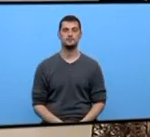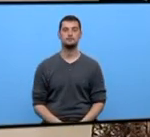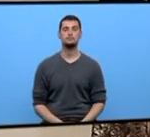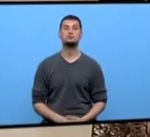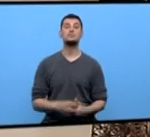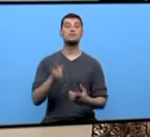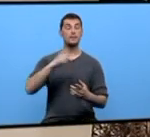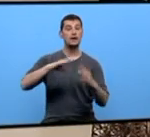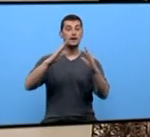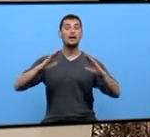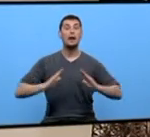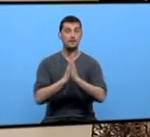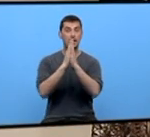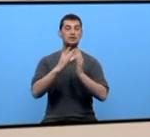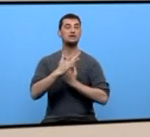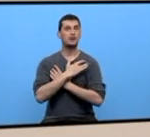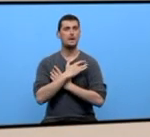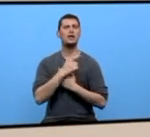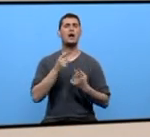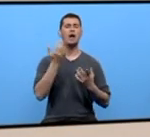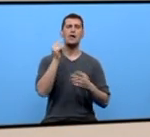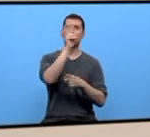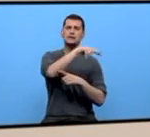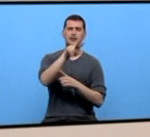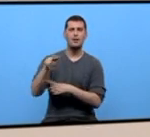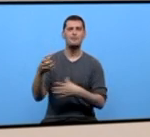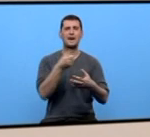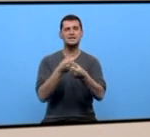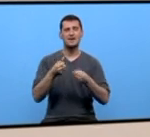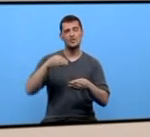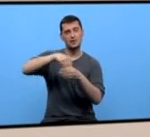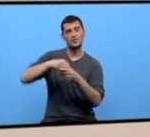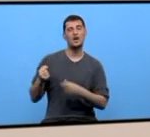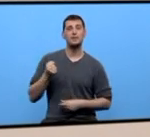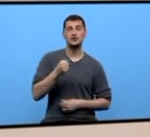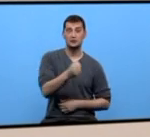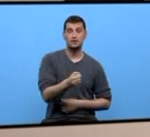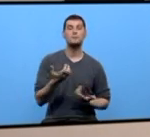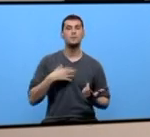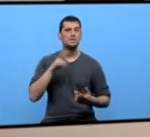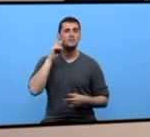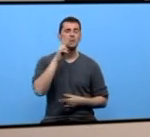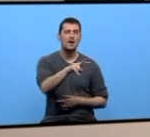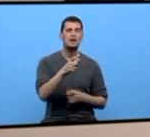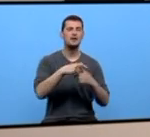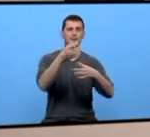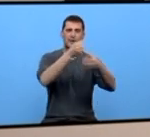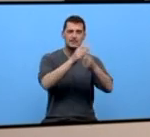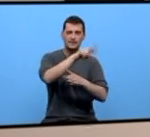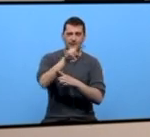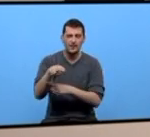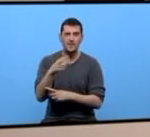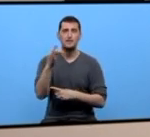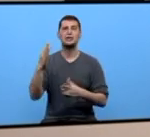A Capela de Santa María acolle a exposición Palillando no Camiño. A mostra ofrecerá demostracións en vivo e leccións prácticas sobre o encaixe de